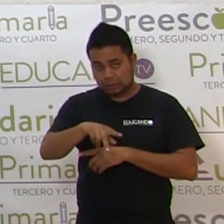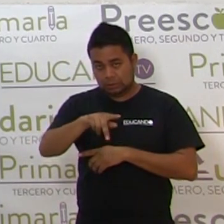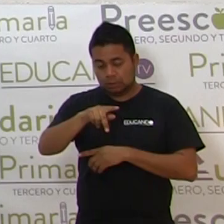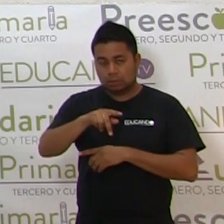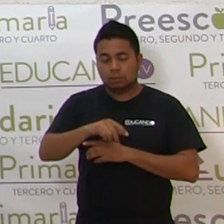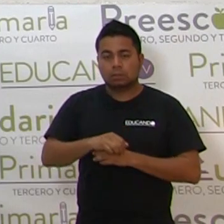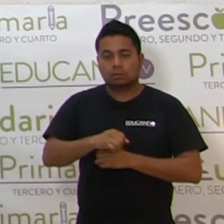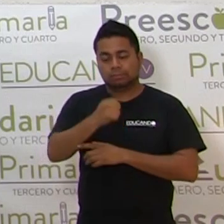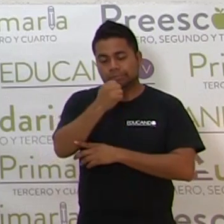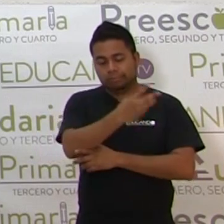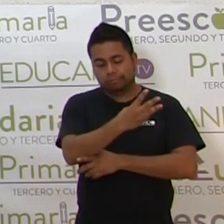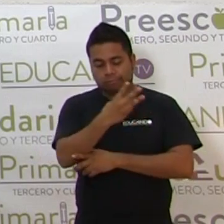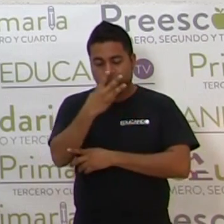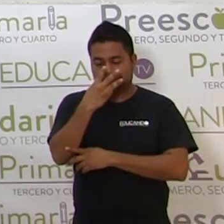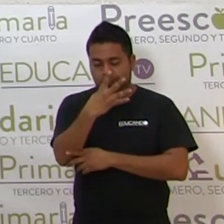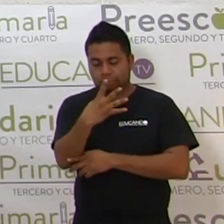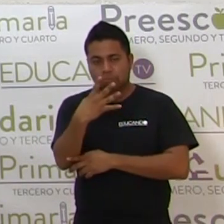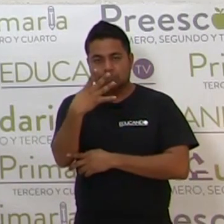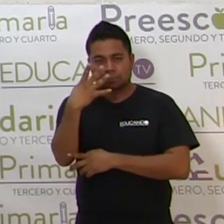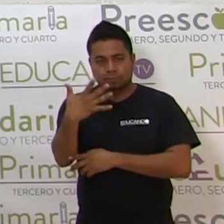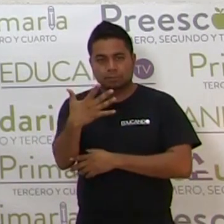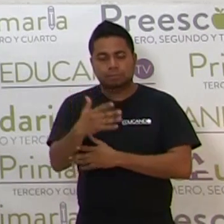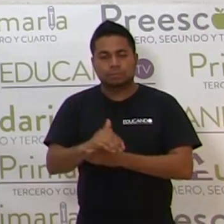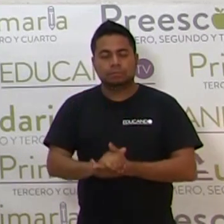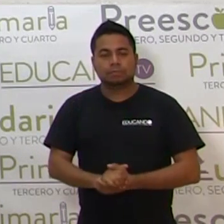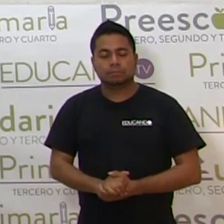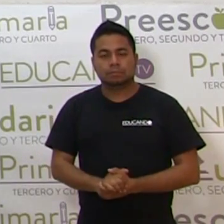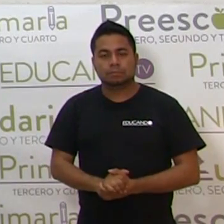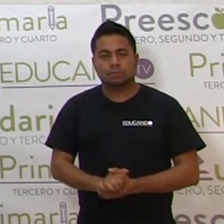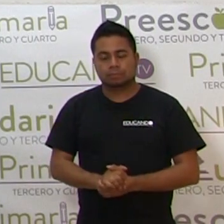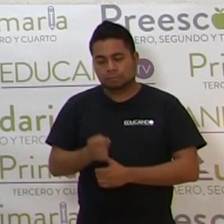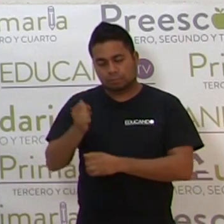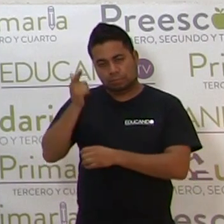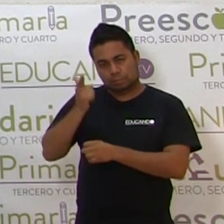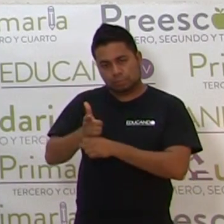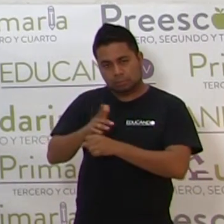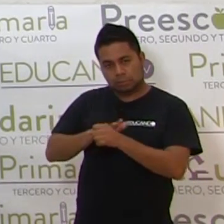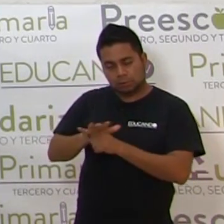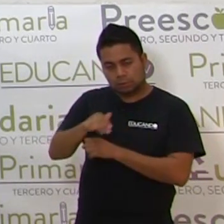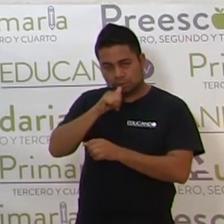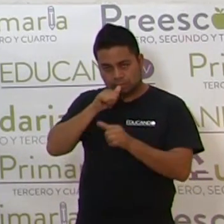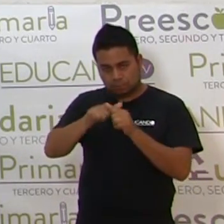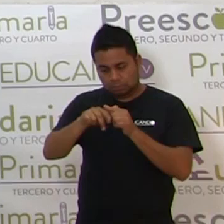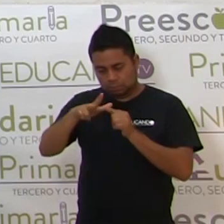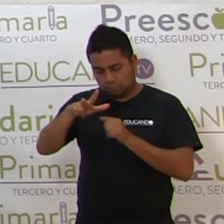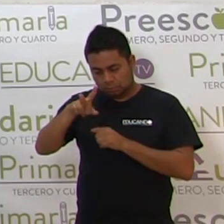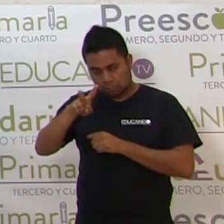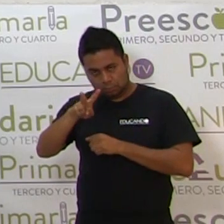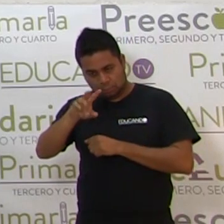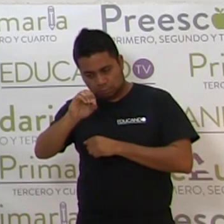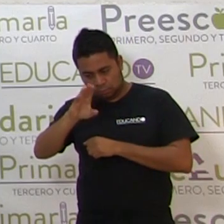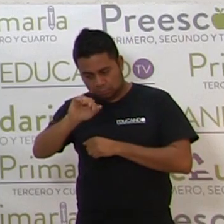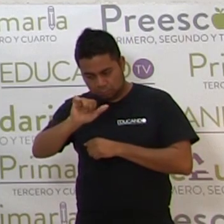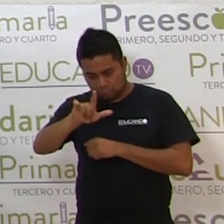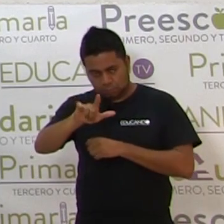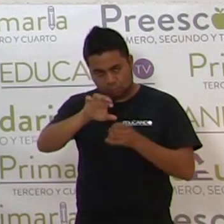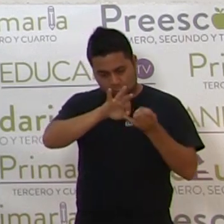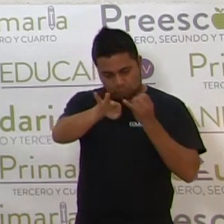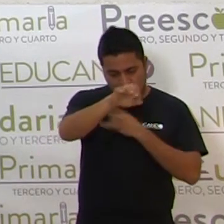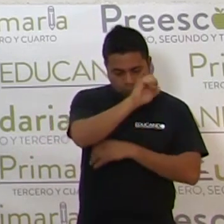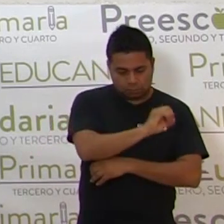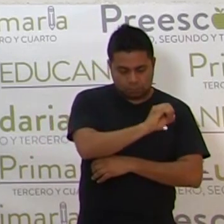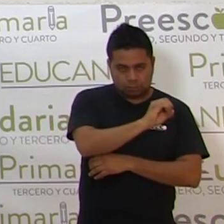3, 4 y 5. Aquí nos damos cuenta que esta es una vocal que termina O, y